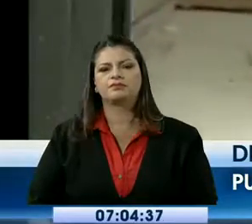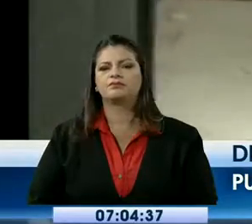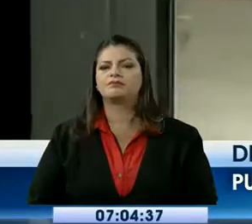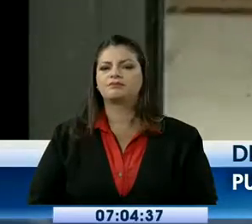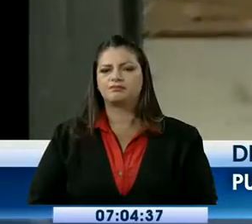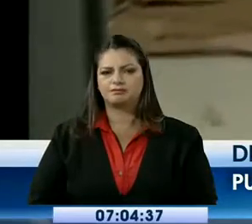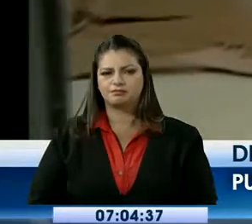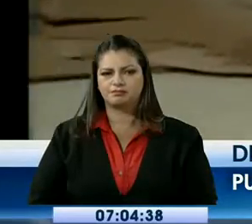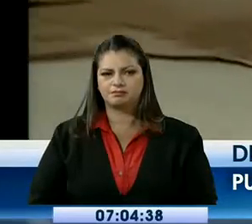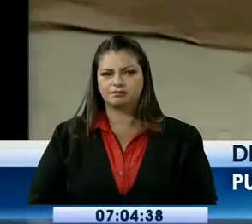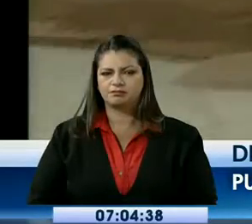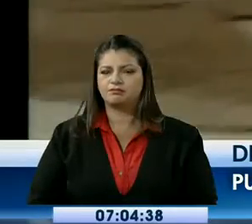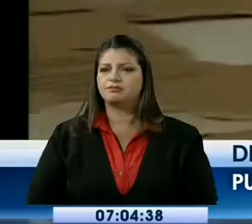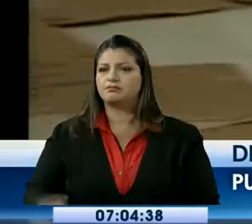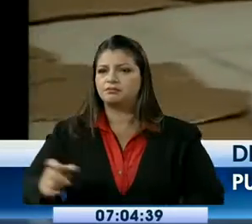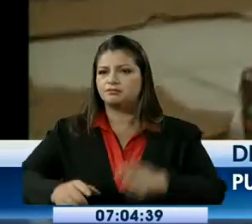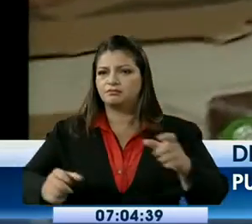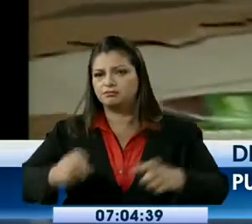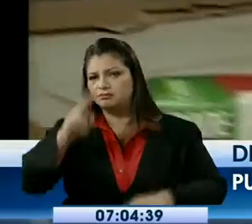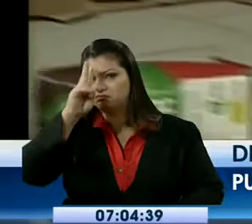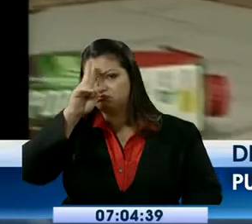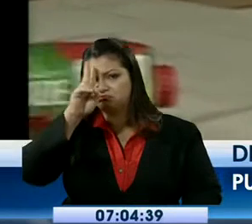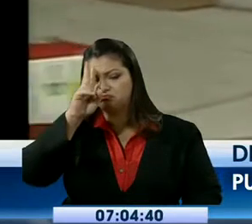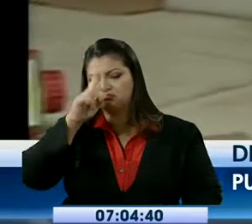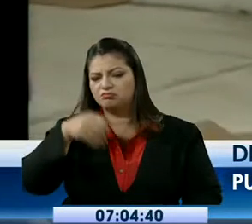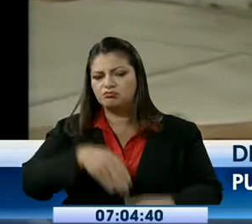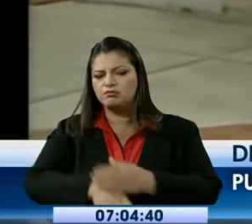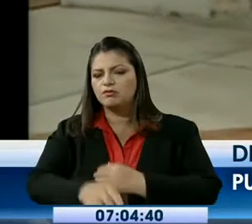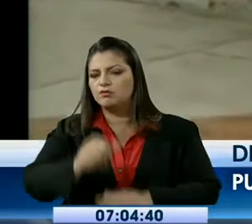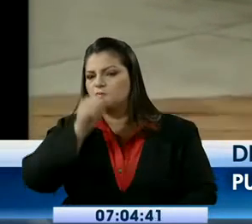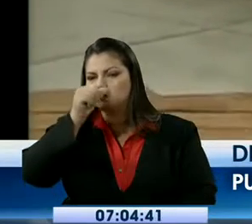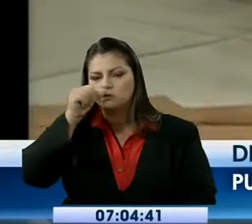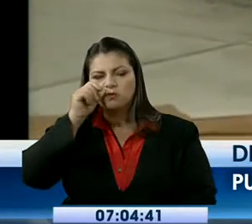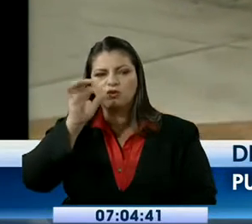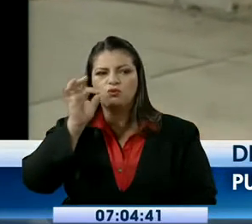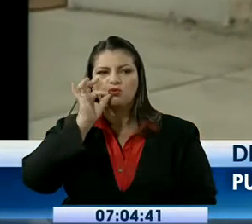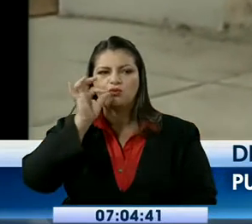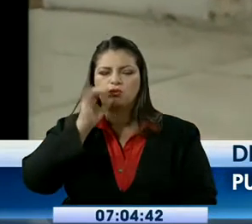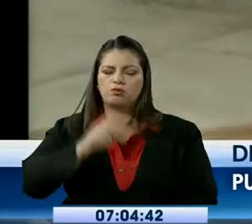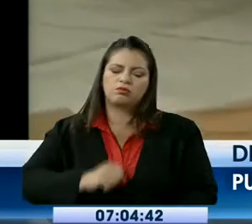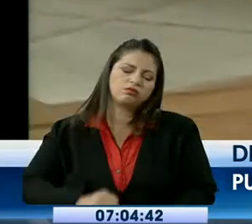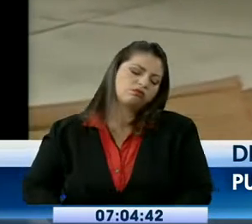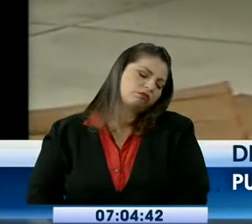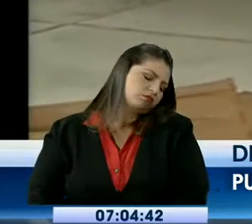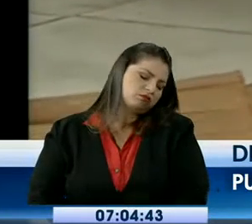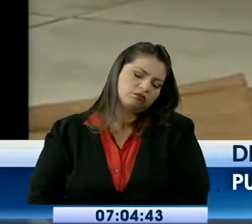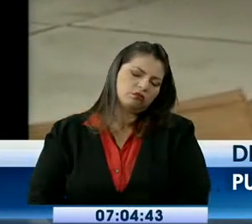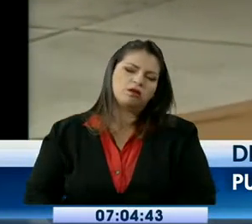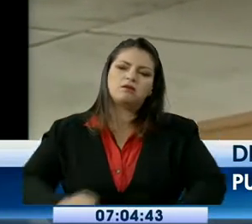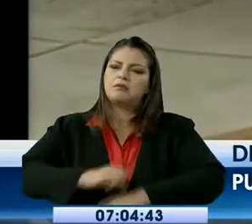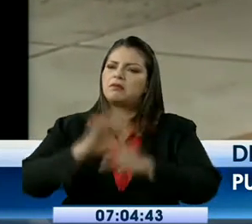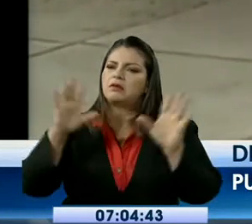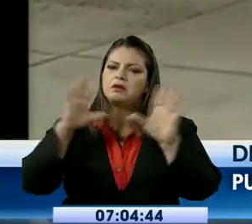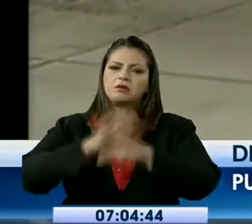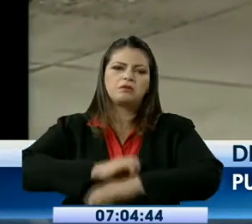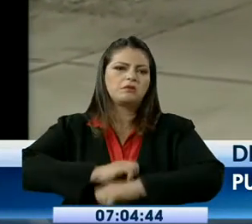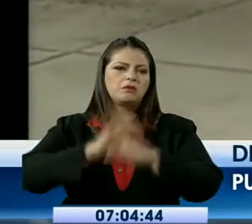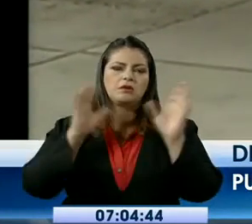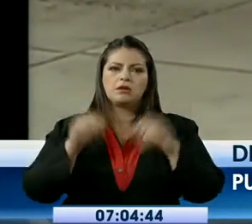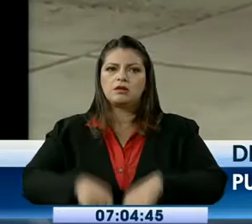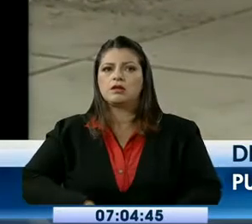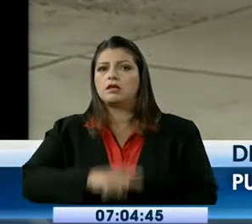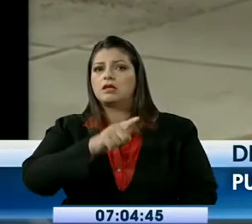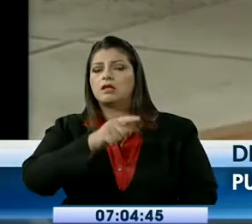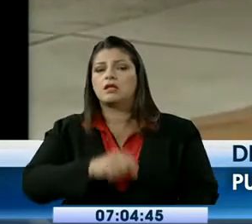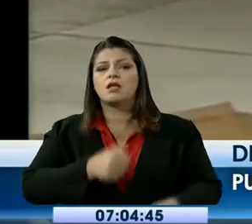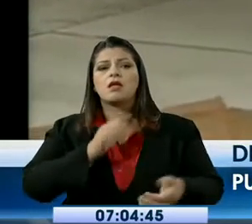viene a dormir día y noche, para los muchachos que fuman, para allá y para acá. Y aquí están los niños de la escuela. Para que vean que Fe y Alegría